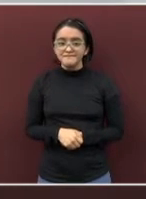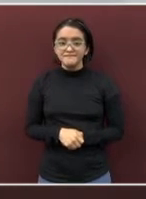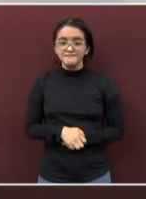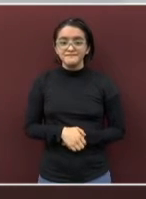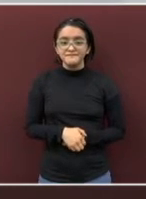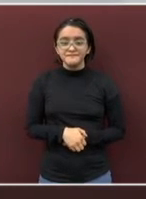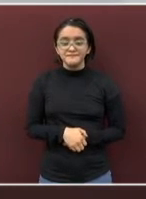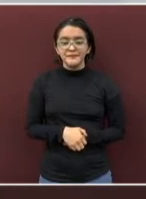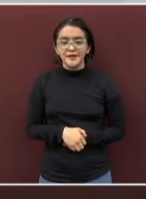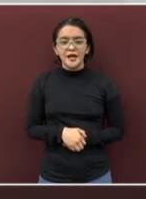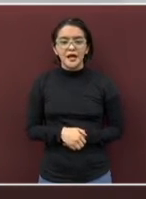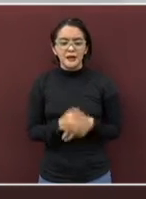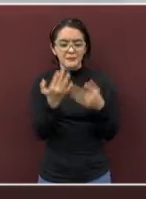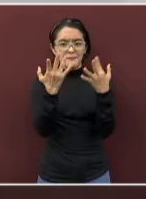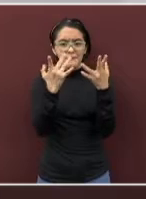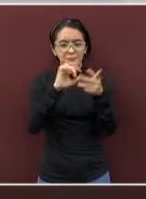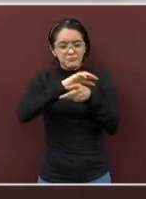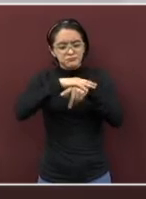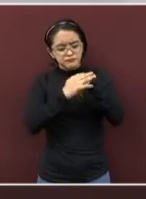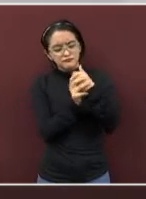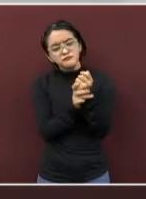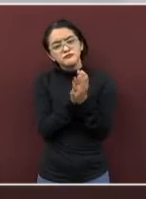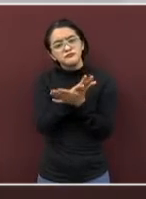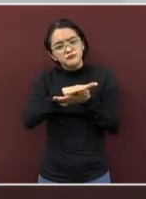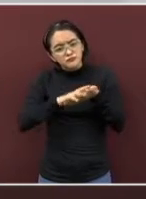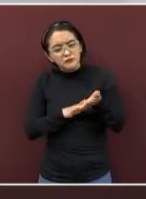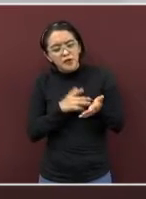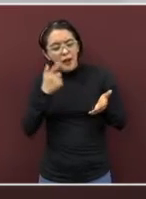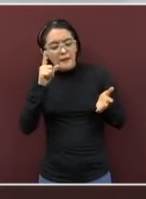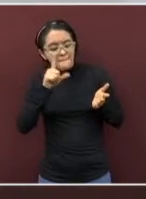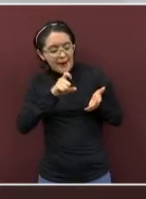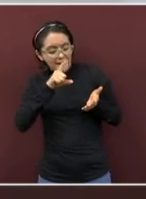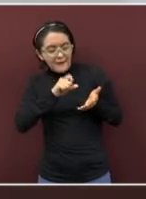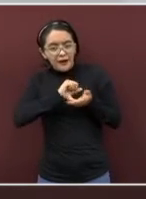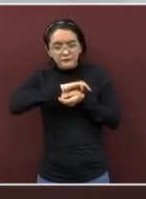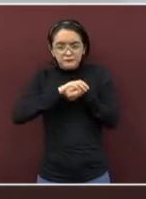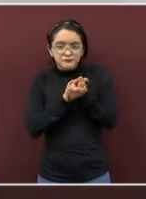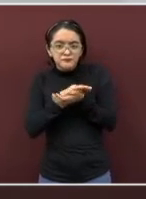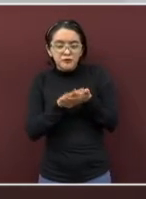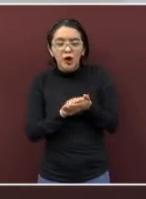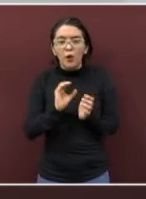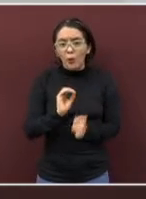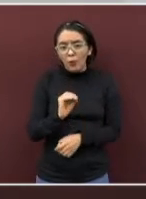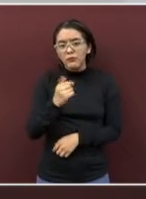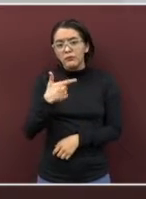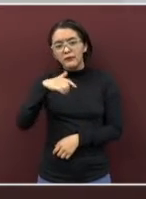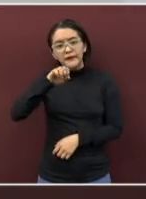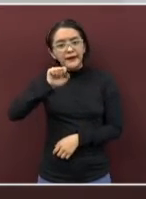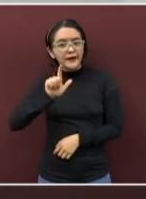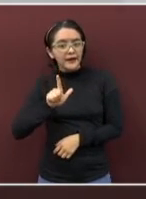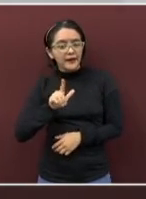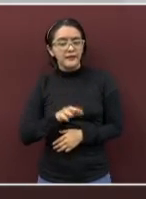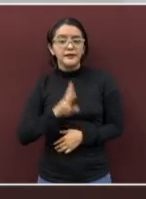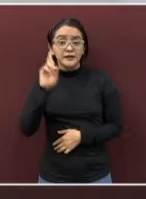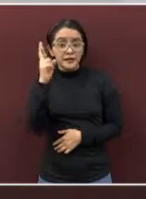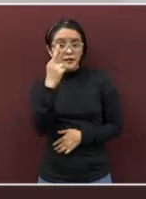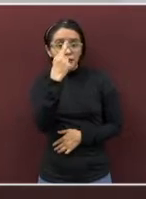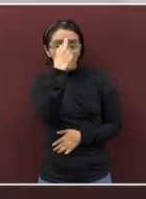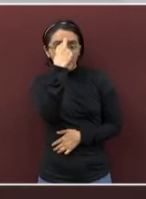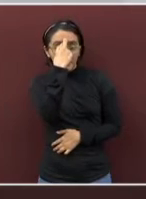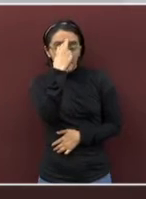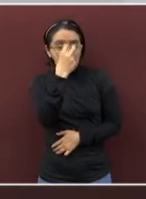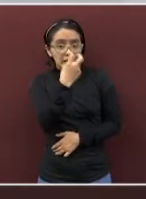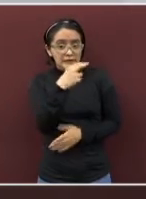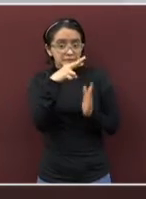el lavado de manos el uso del spray o de alcohol gel recuerden familia veracruzana que las